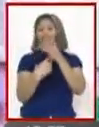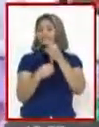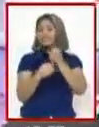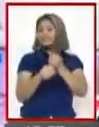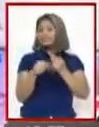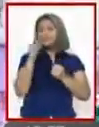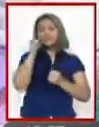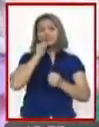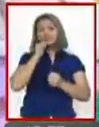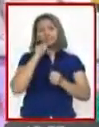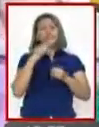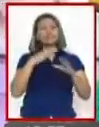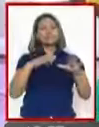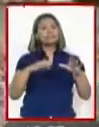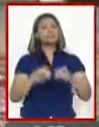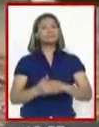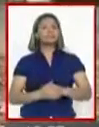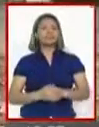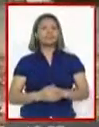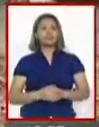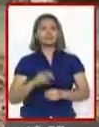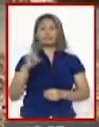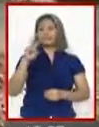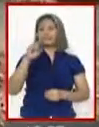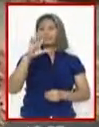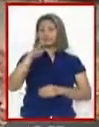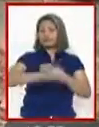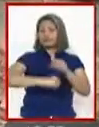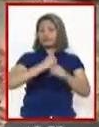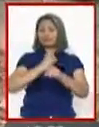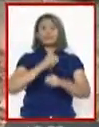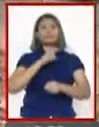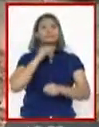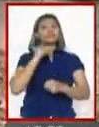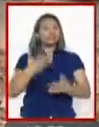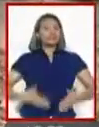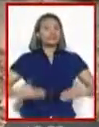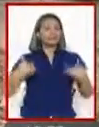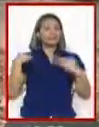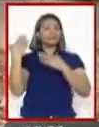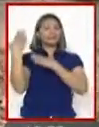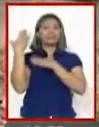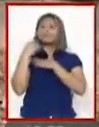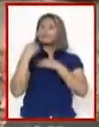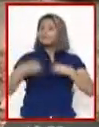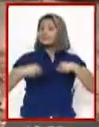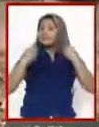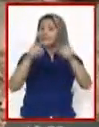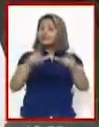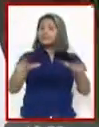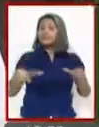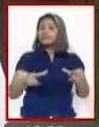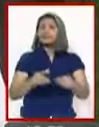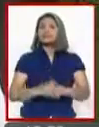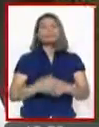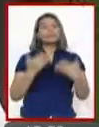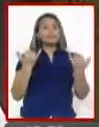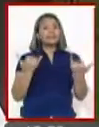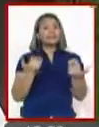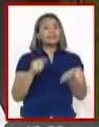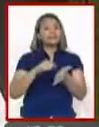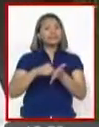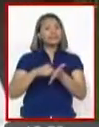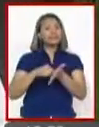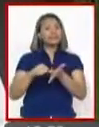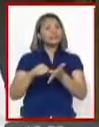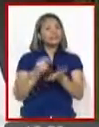en ella hice lo que ella me indicó. Son 25 años que el sacerdote vive en Santa Cruz e indicó que le dio las tierras de buena fe y ahora cuando le